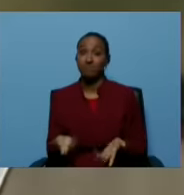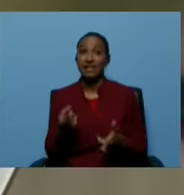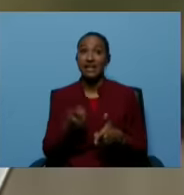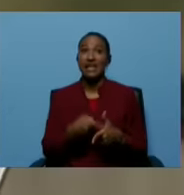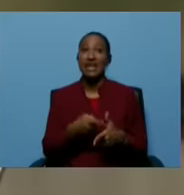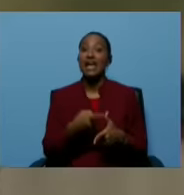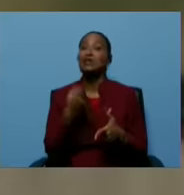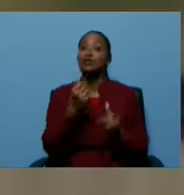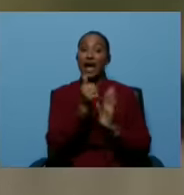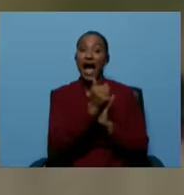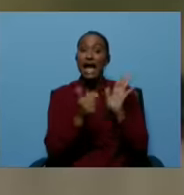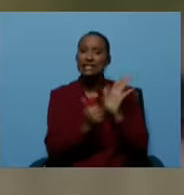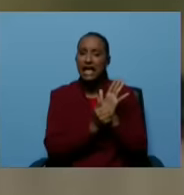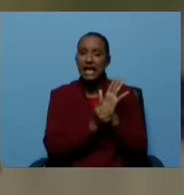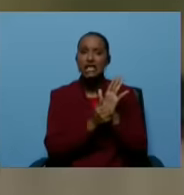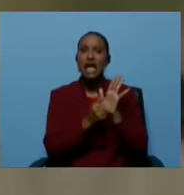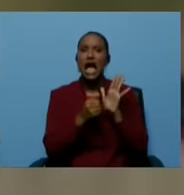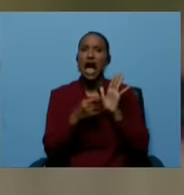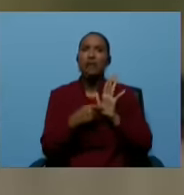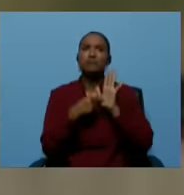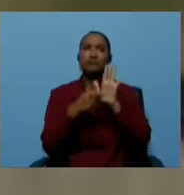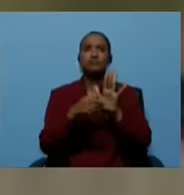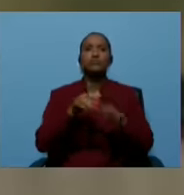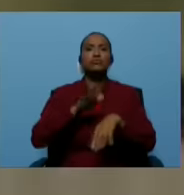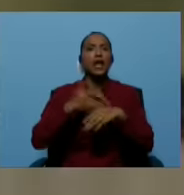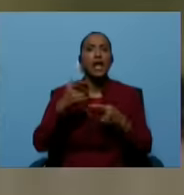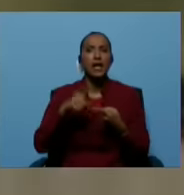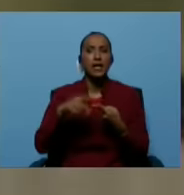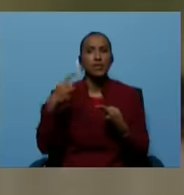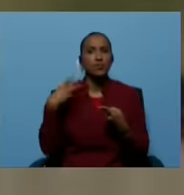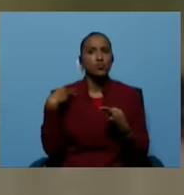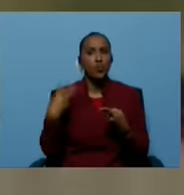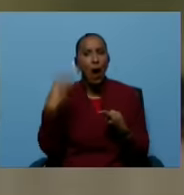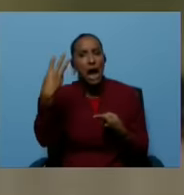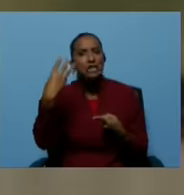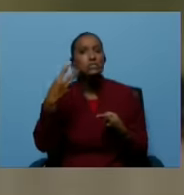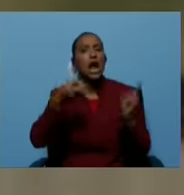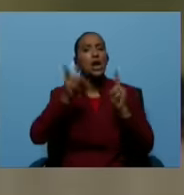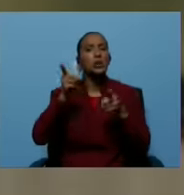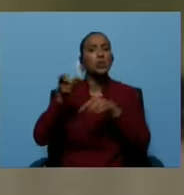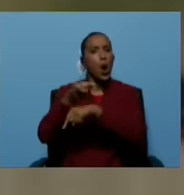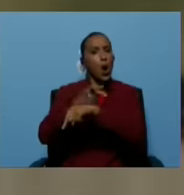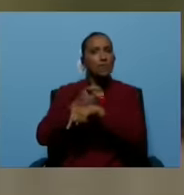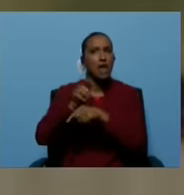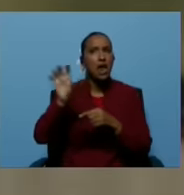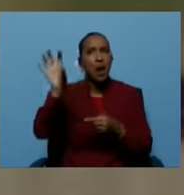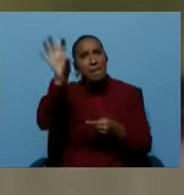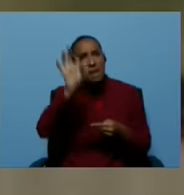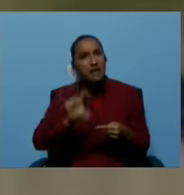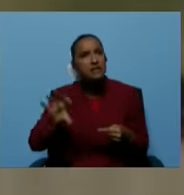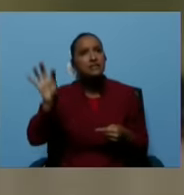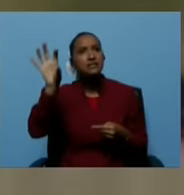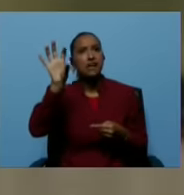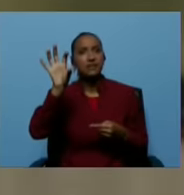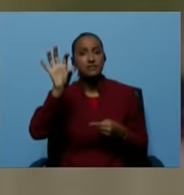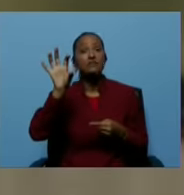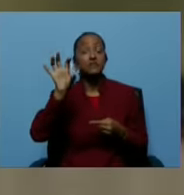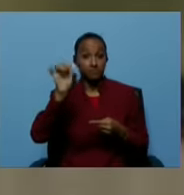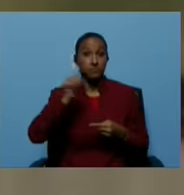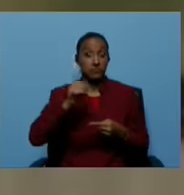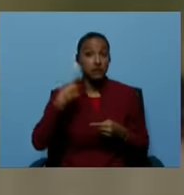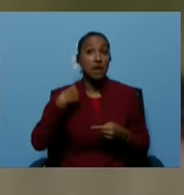especie de histeria internacional desde Washington y algunos gobiernos satélites? Hay una histeria